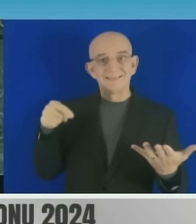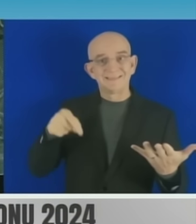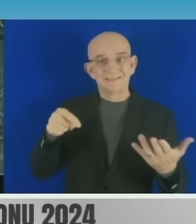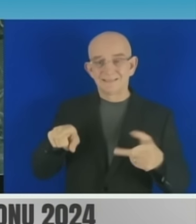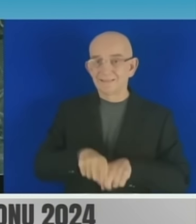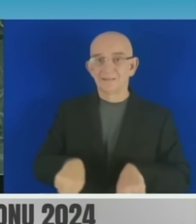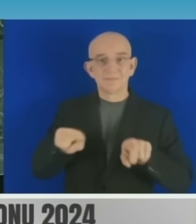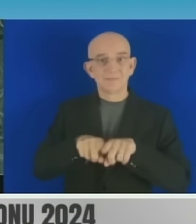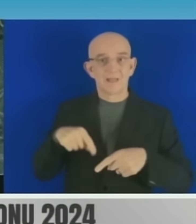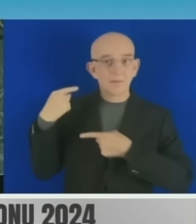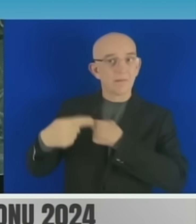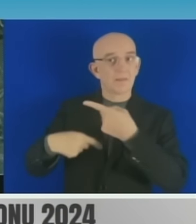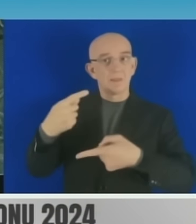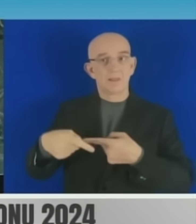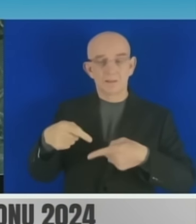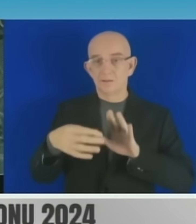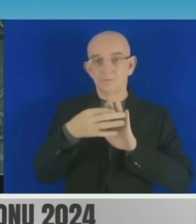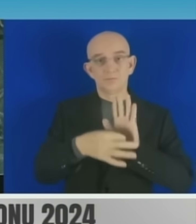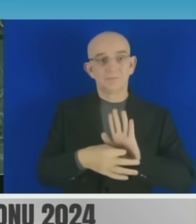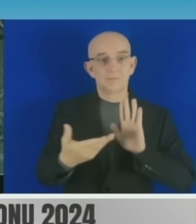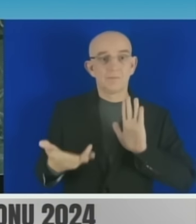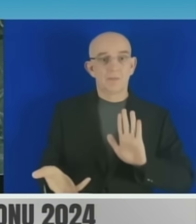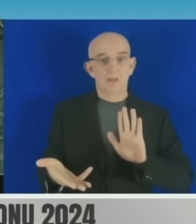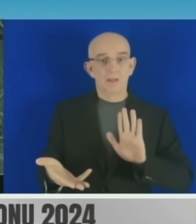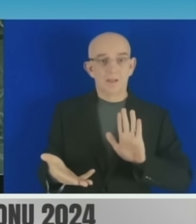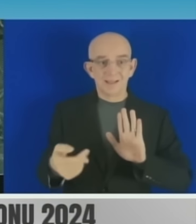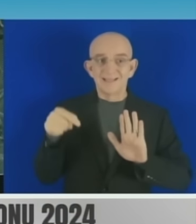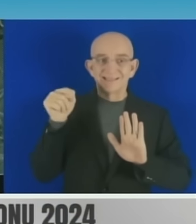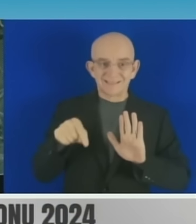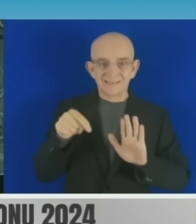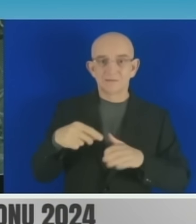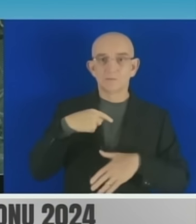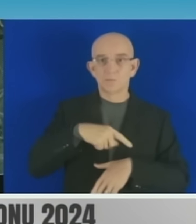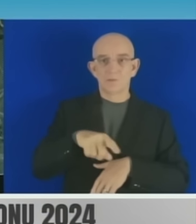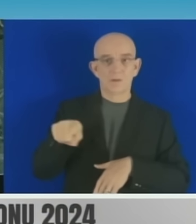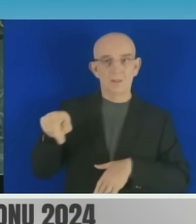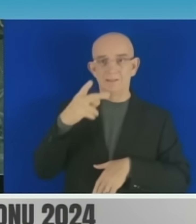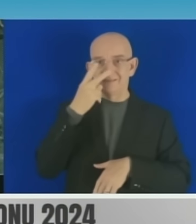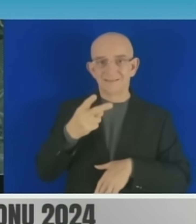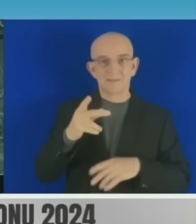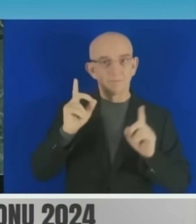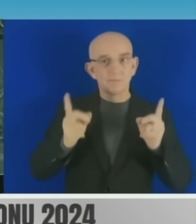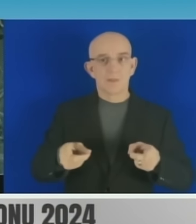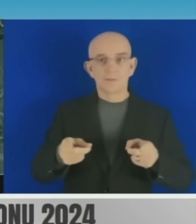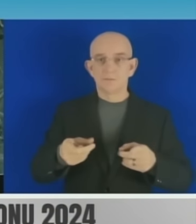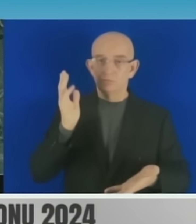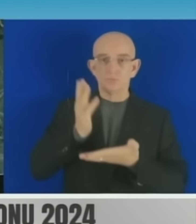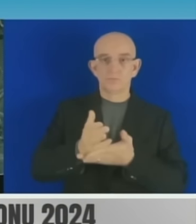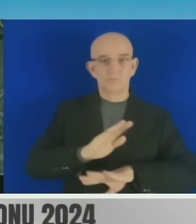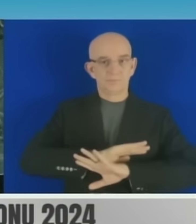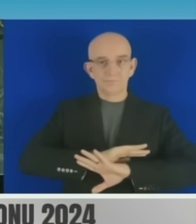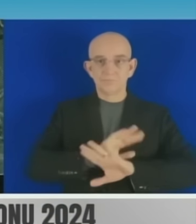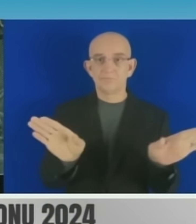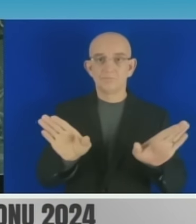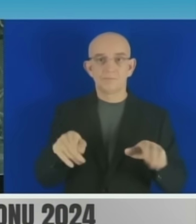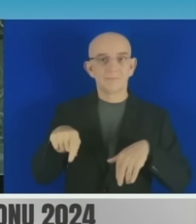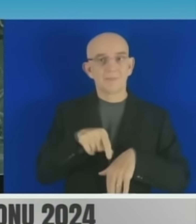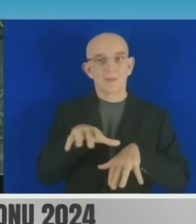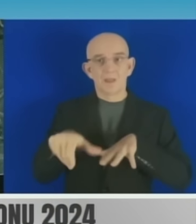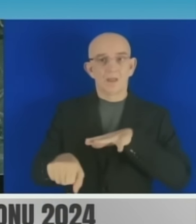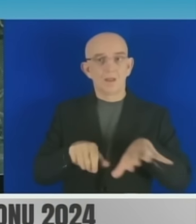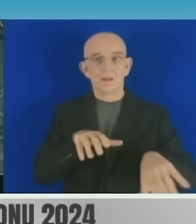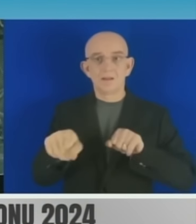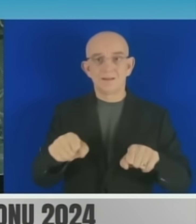sus formas y manifestaciones. Es nuestro deber moral y ético concluir los procesos de descolonización aún